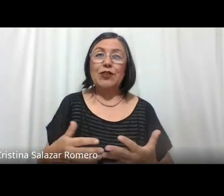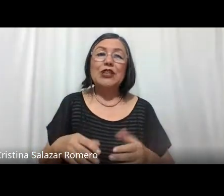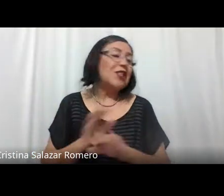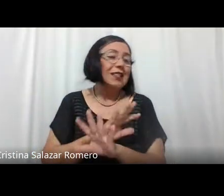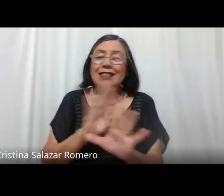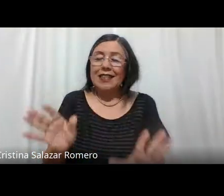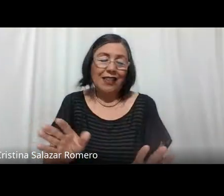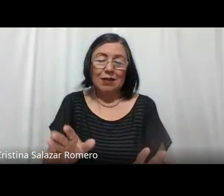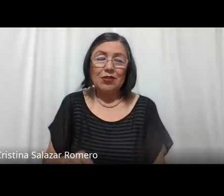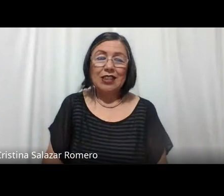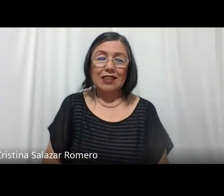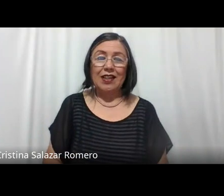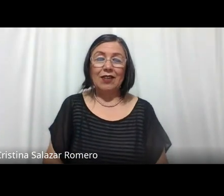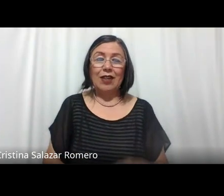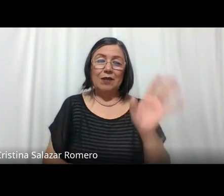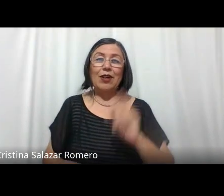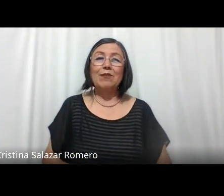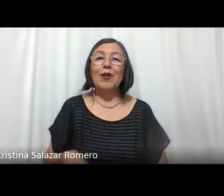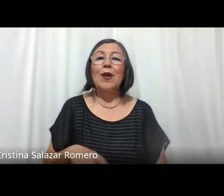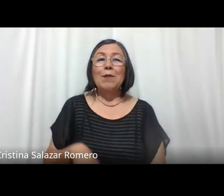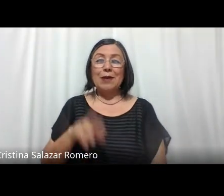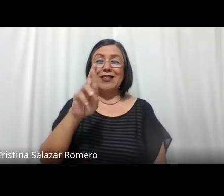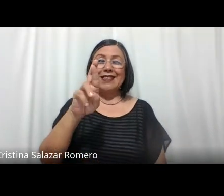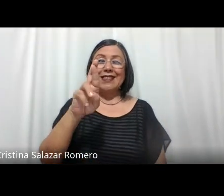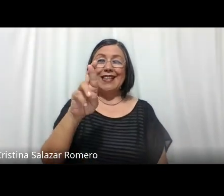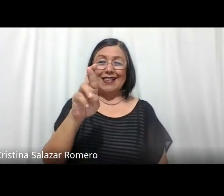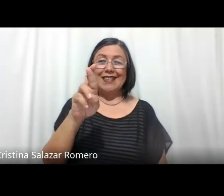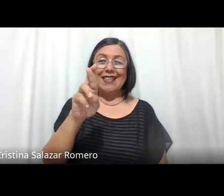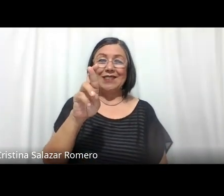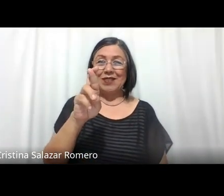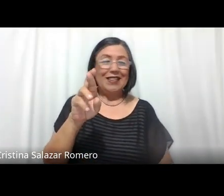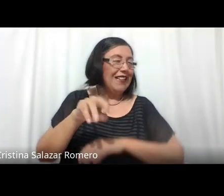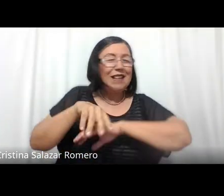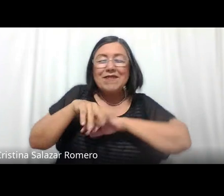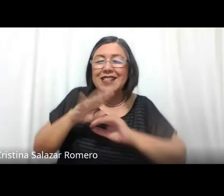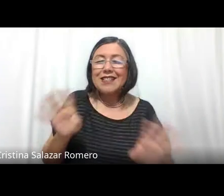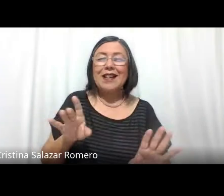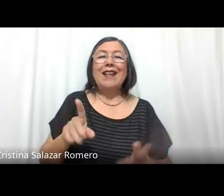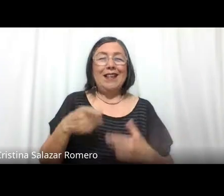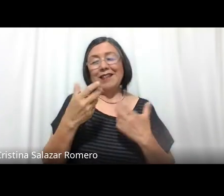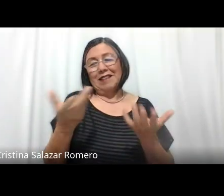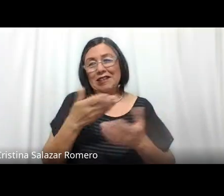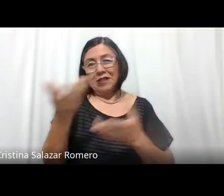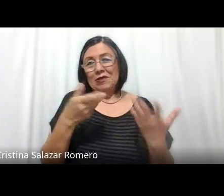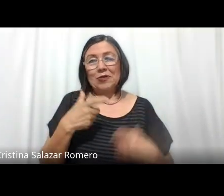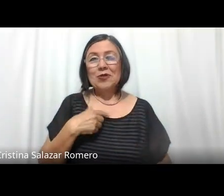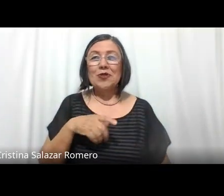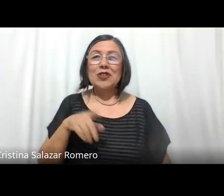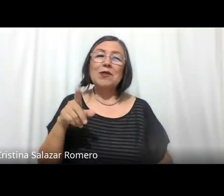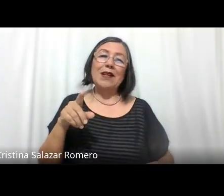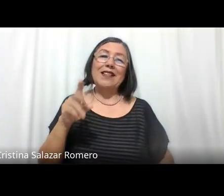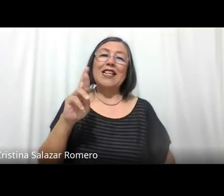las personas oyentes y tienen el mismo significado. Aquí, por ejemplo, vemos esta seña, ¿sí? Que es la misma que